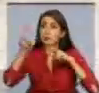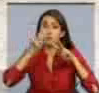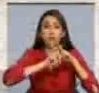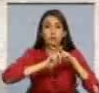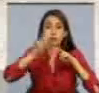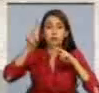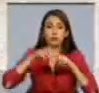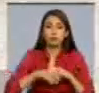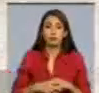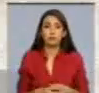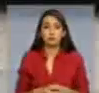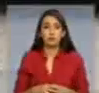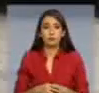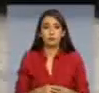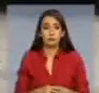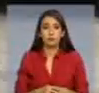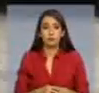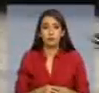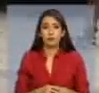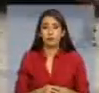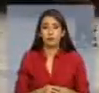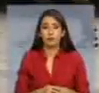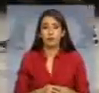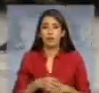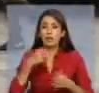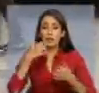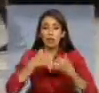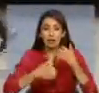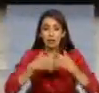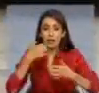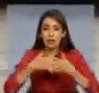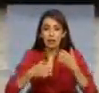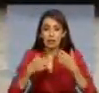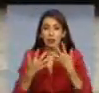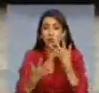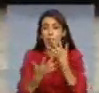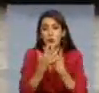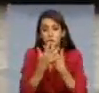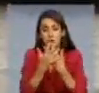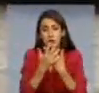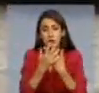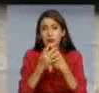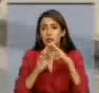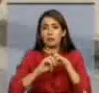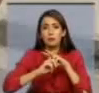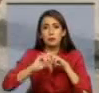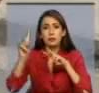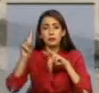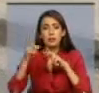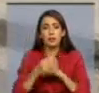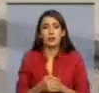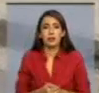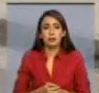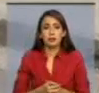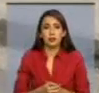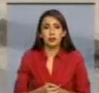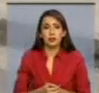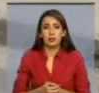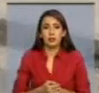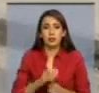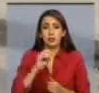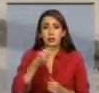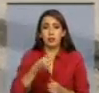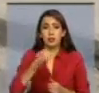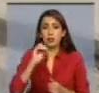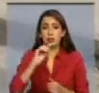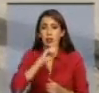las consecuencias. Cuando le sale el problema de la captura y no le cogen, sale igual, peor que delincuente. Gonzalo Granada, chofer